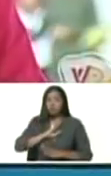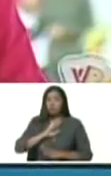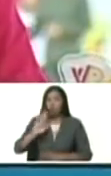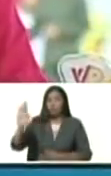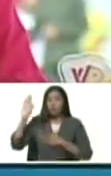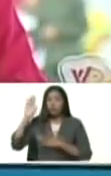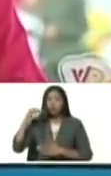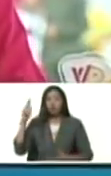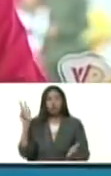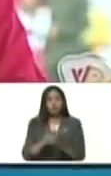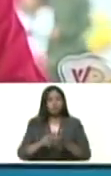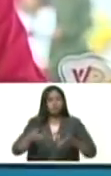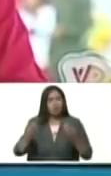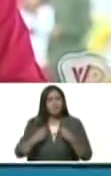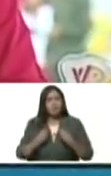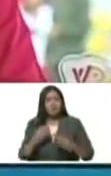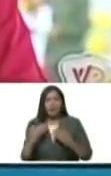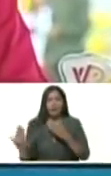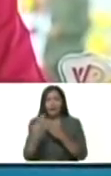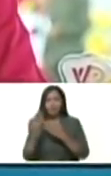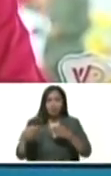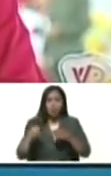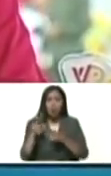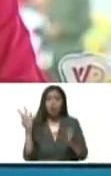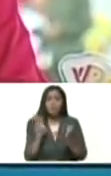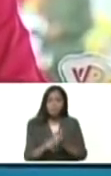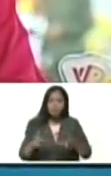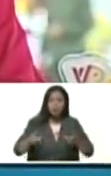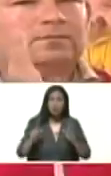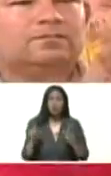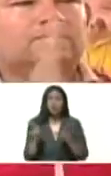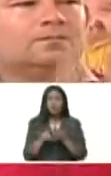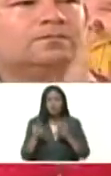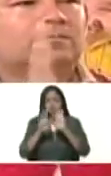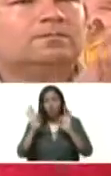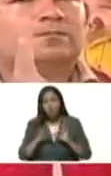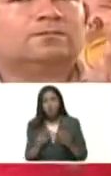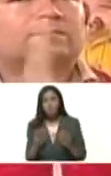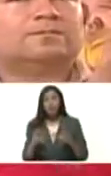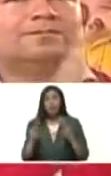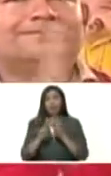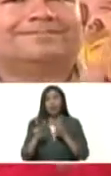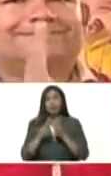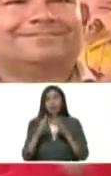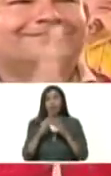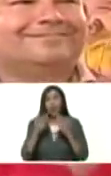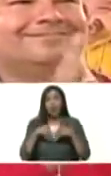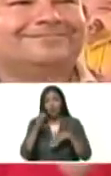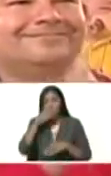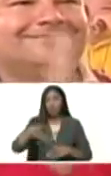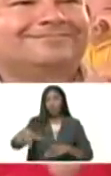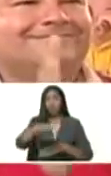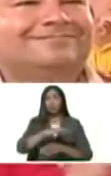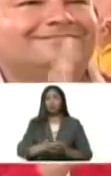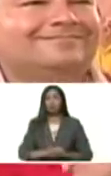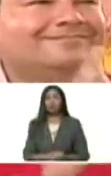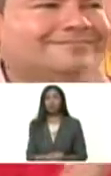cumplo. Pongo mi vida por delante para cumplir el compromiso de la vivienda con el pueblo.